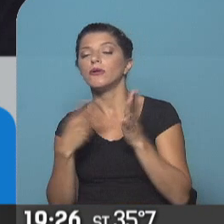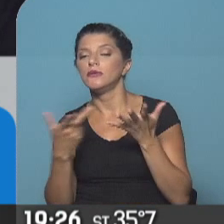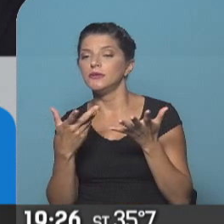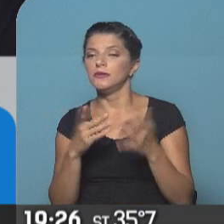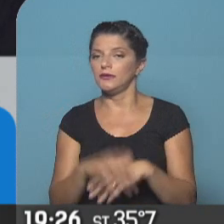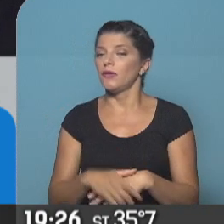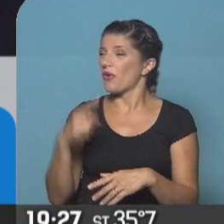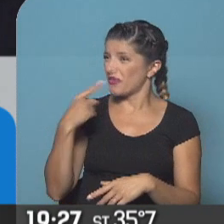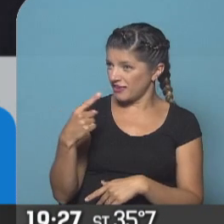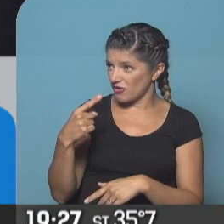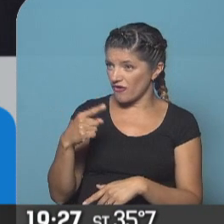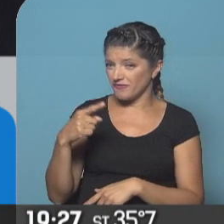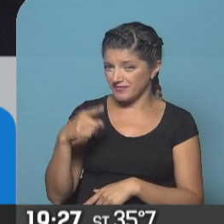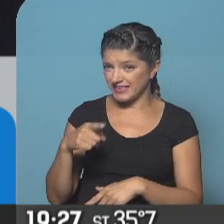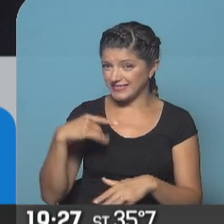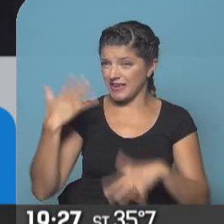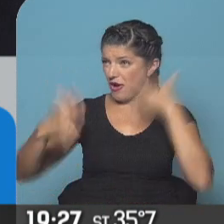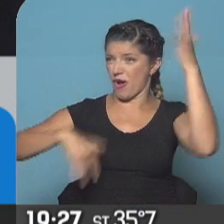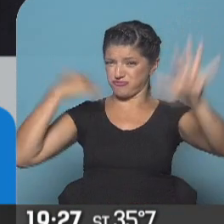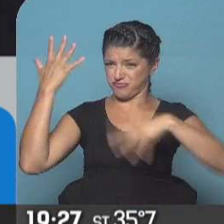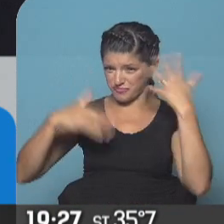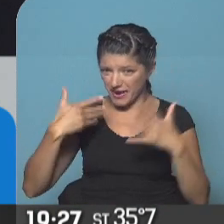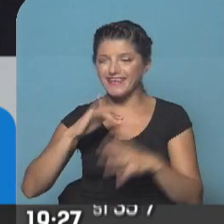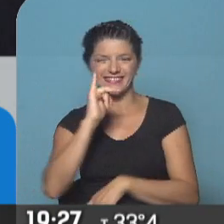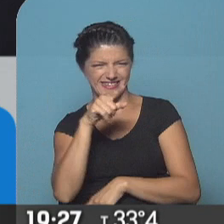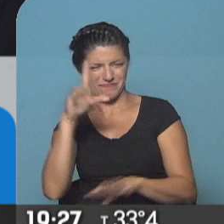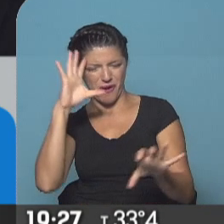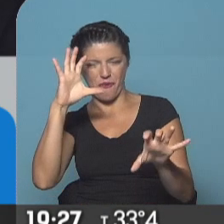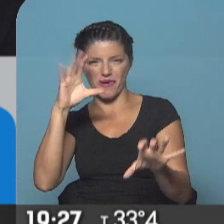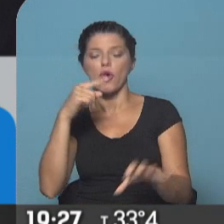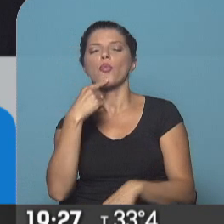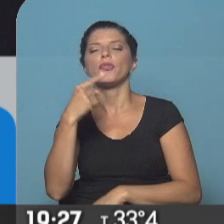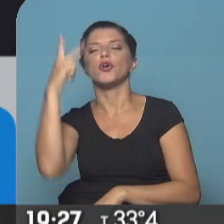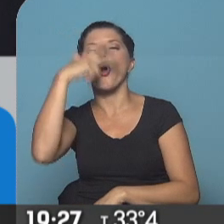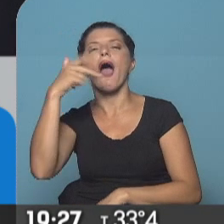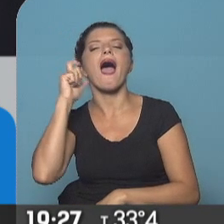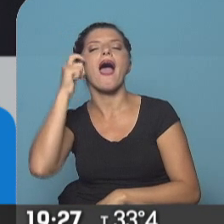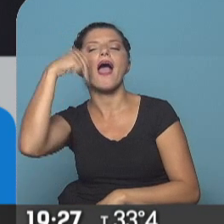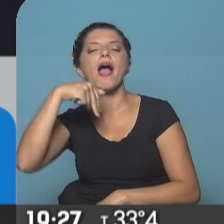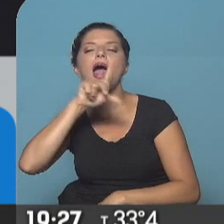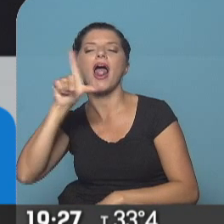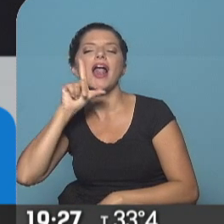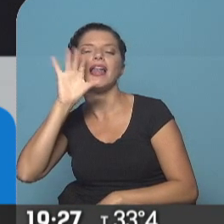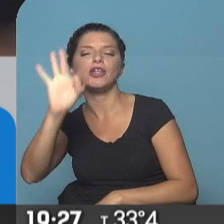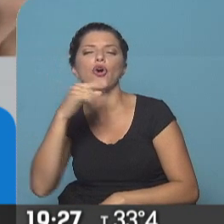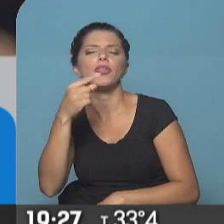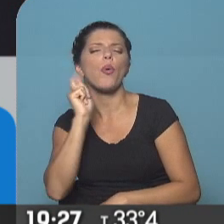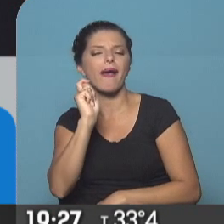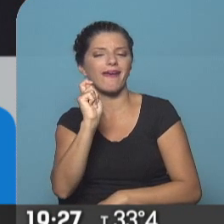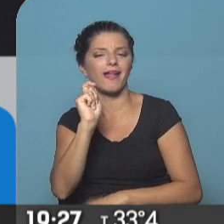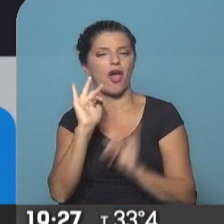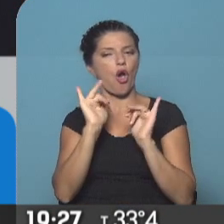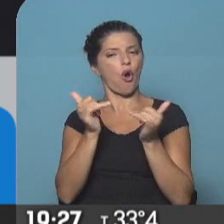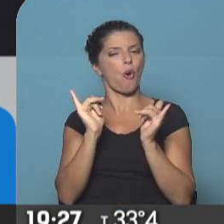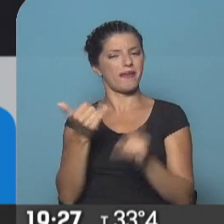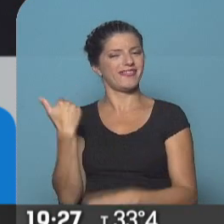¿no? Ahí, bueno, fíjate que vos me haces acordar, ese hagan lío se lo dijo a los jóvenes argentinos. Y es la única vez que yo le